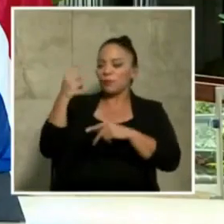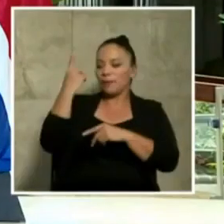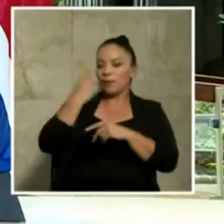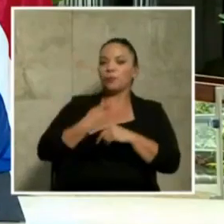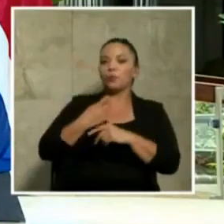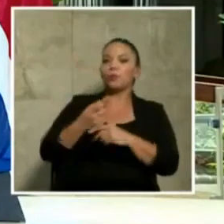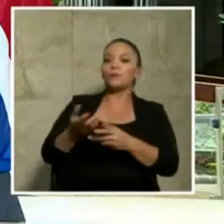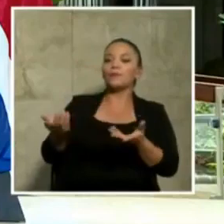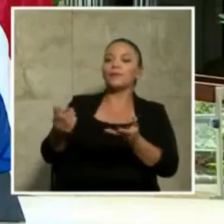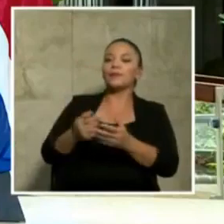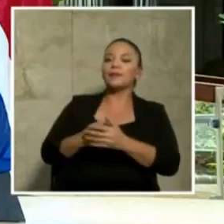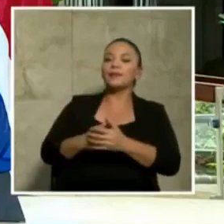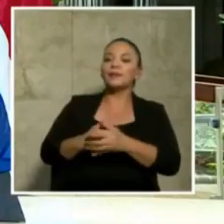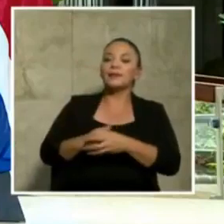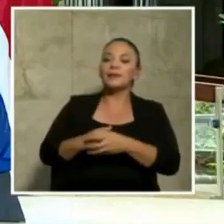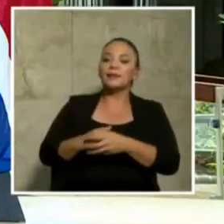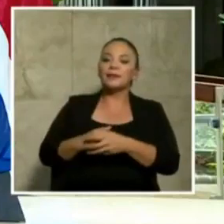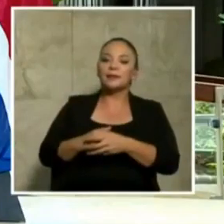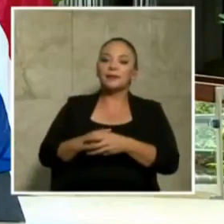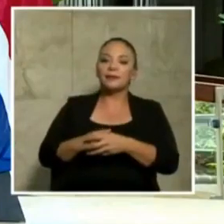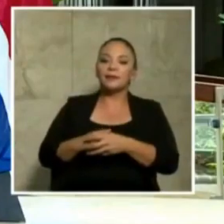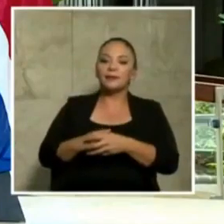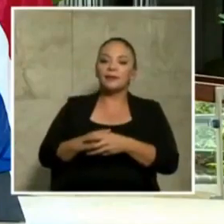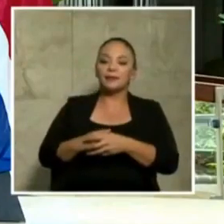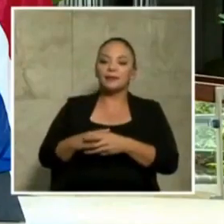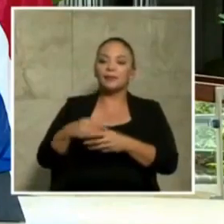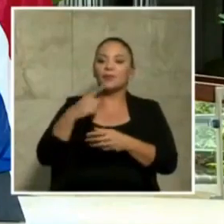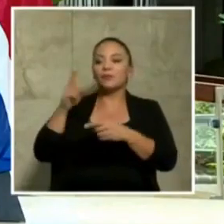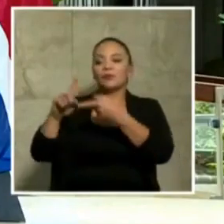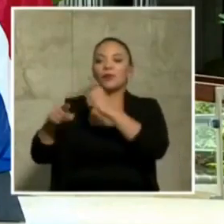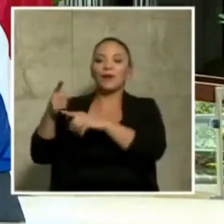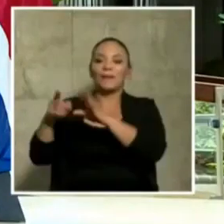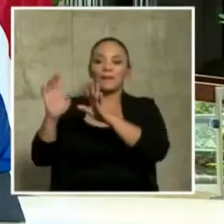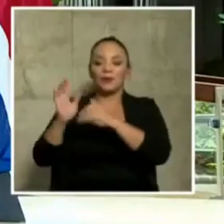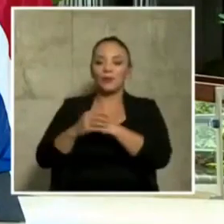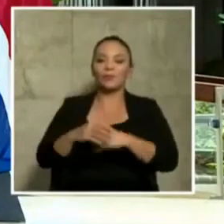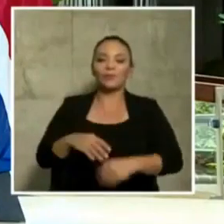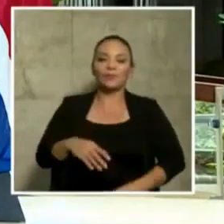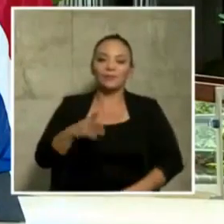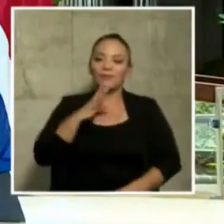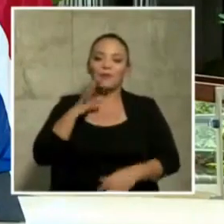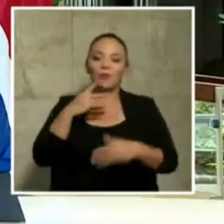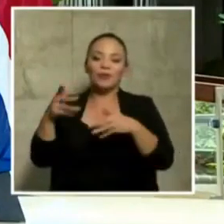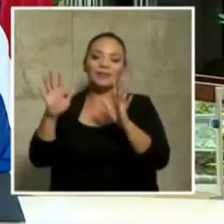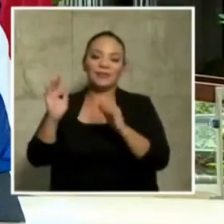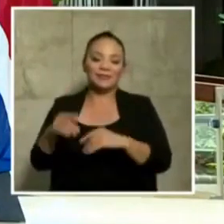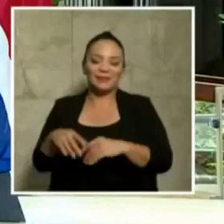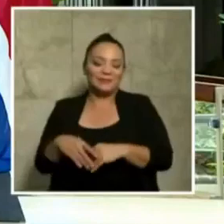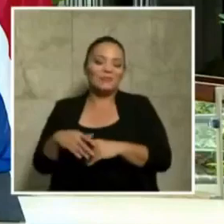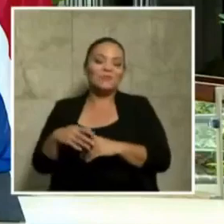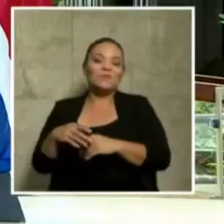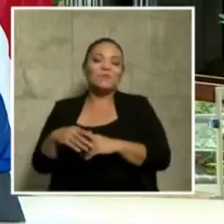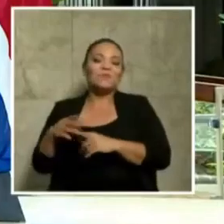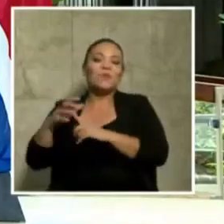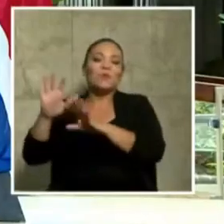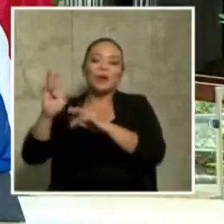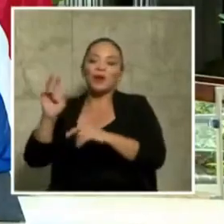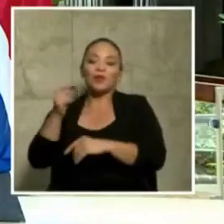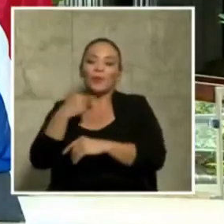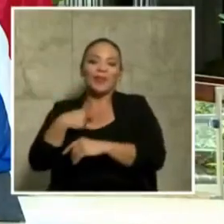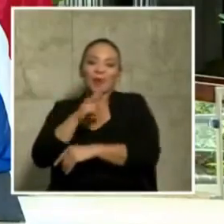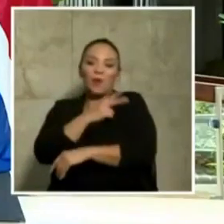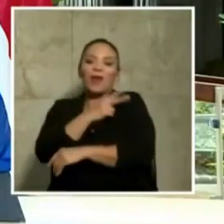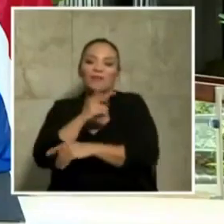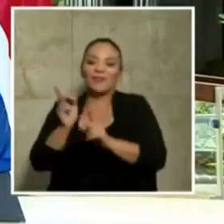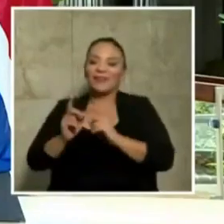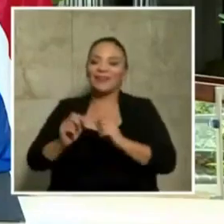ahí, bueno, no voy a decir porque es un amigo. Entonces me habló así, coloquial. No me dijo jefe.